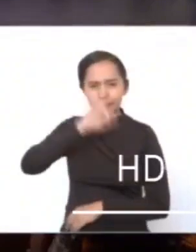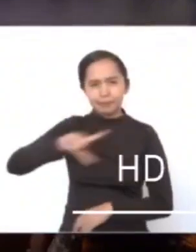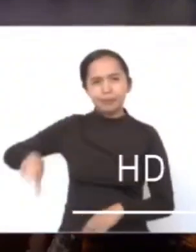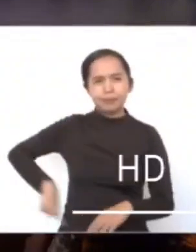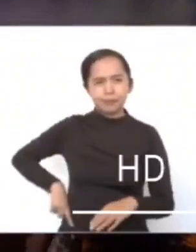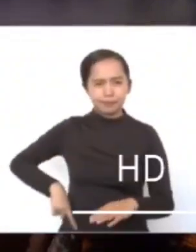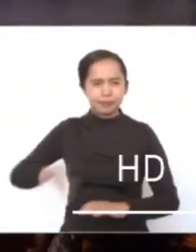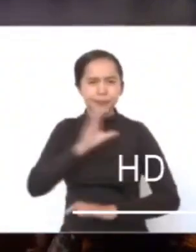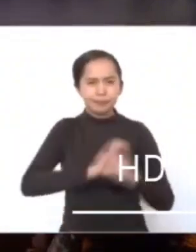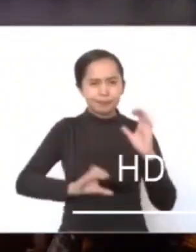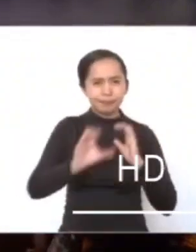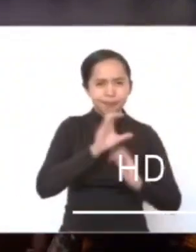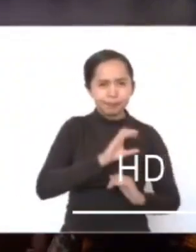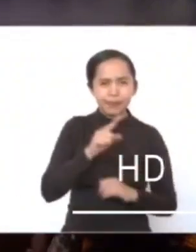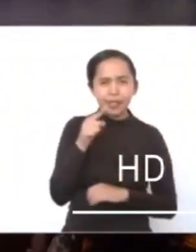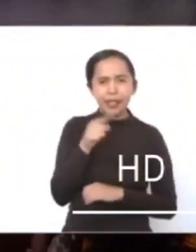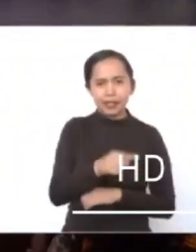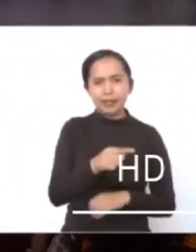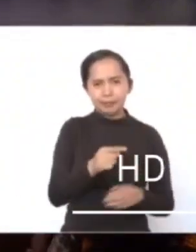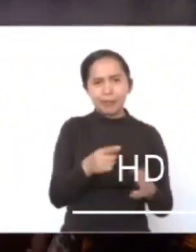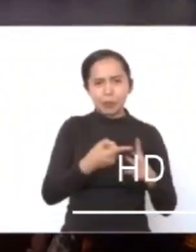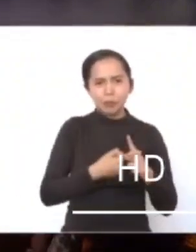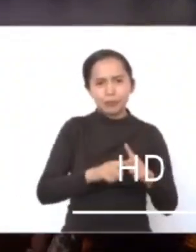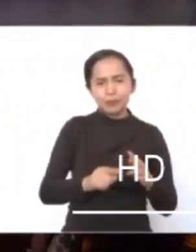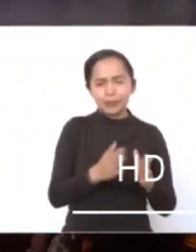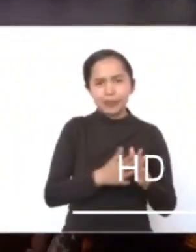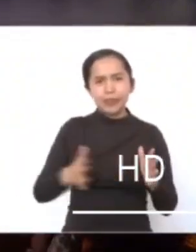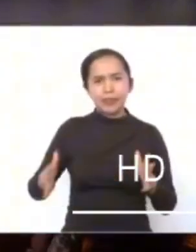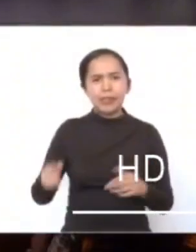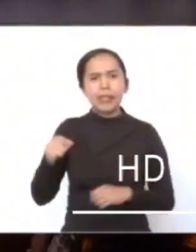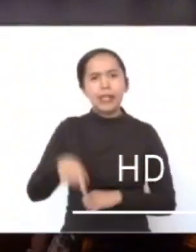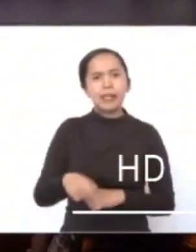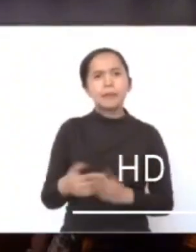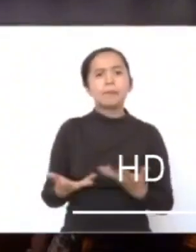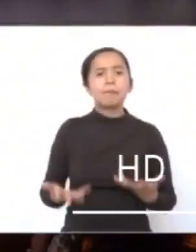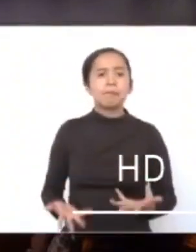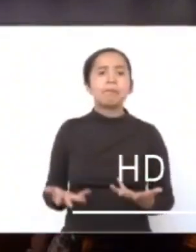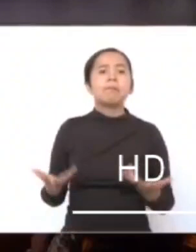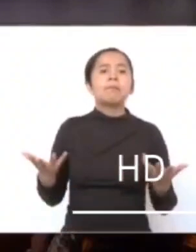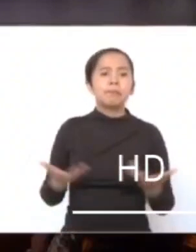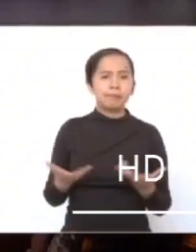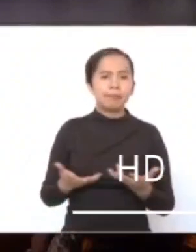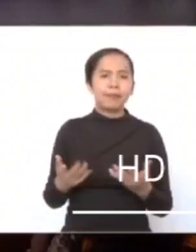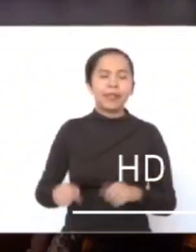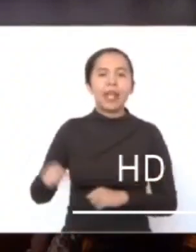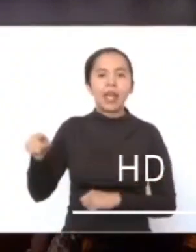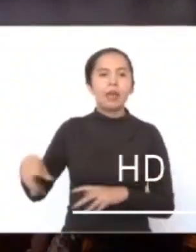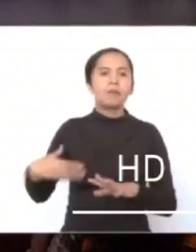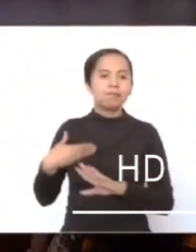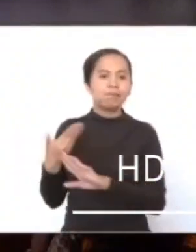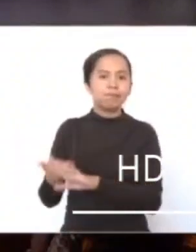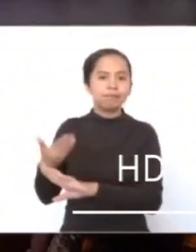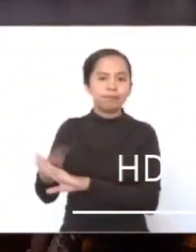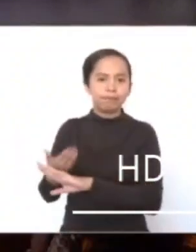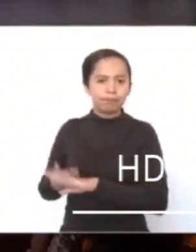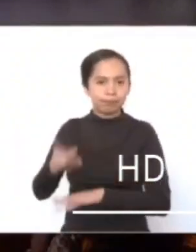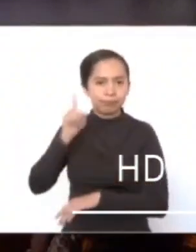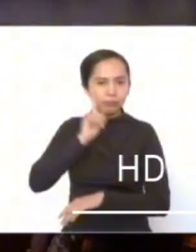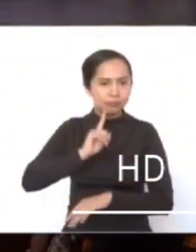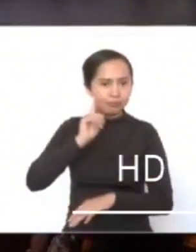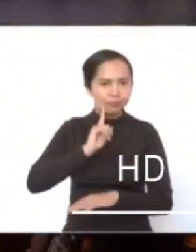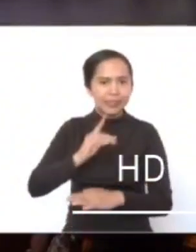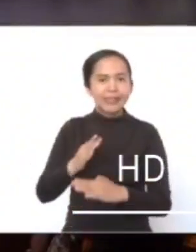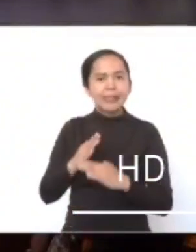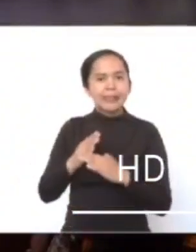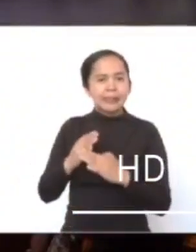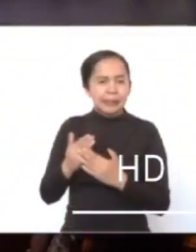doctora Claudia Sheinbaum, ha establecido un modelo de actuación integral para enfrentar la violencia en contra de las mujeres